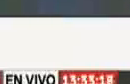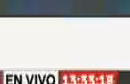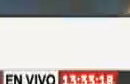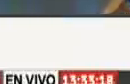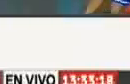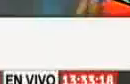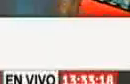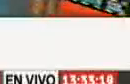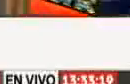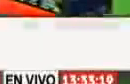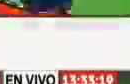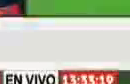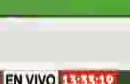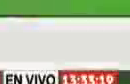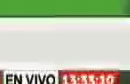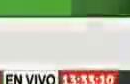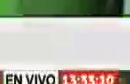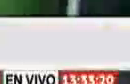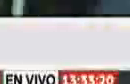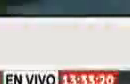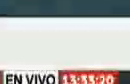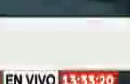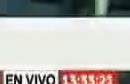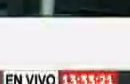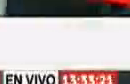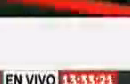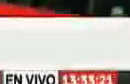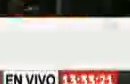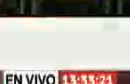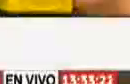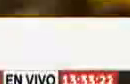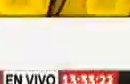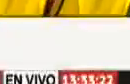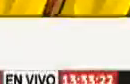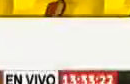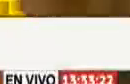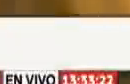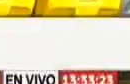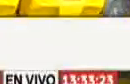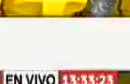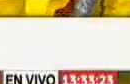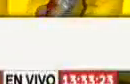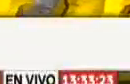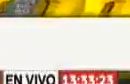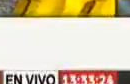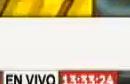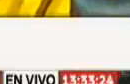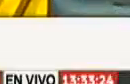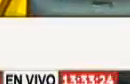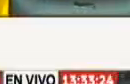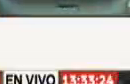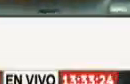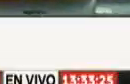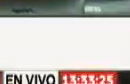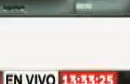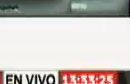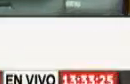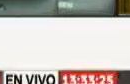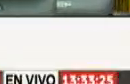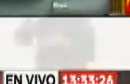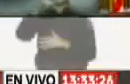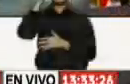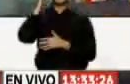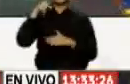el entretenimiento de los guayaquileños y de quienes visitan acá en la ciudad. Como vemos, hay personas también que han llegado ya desde ayer,